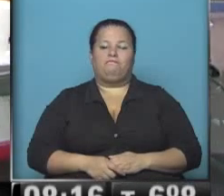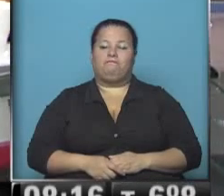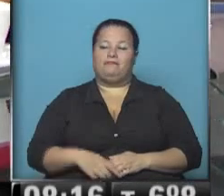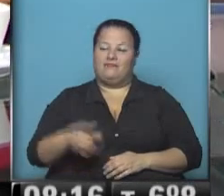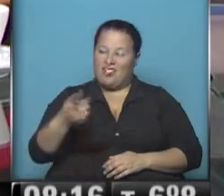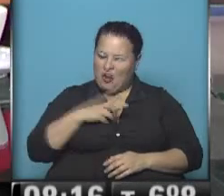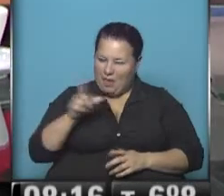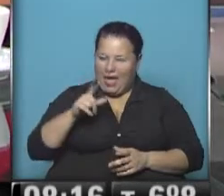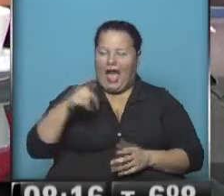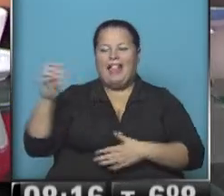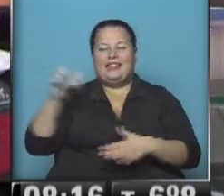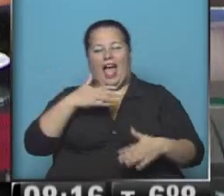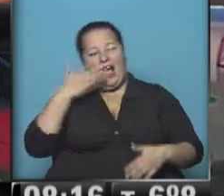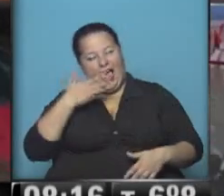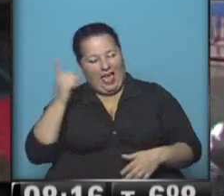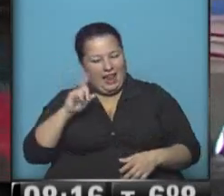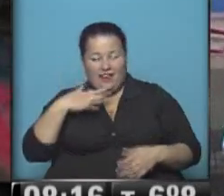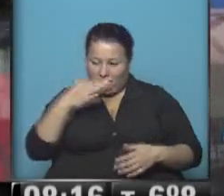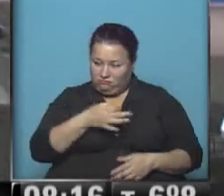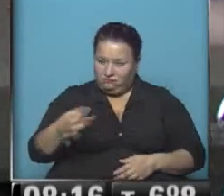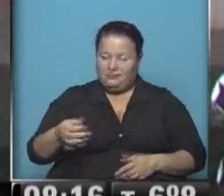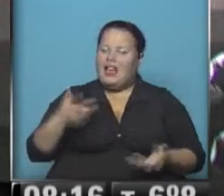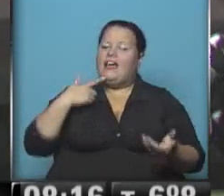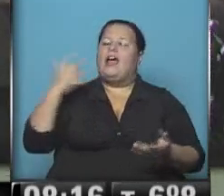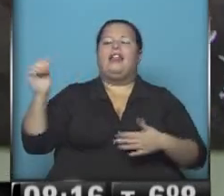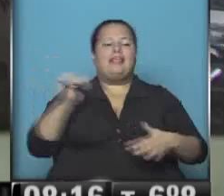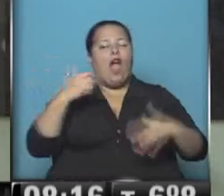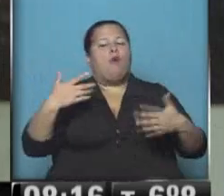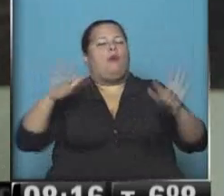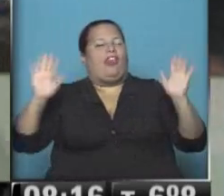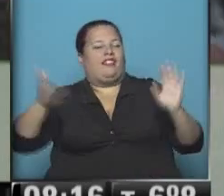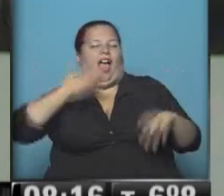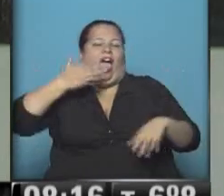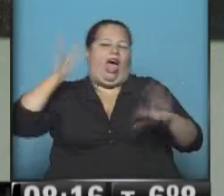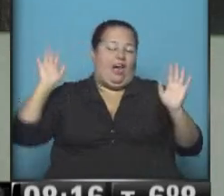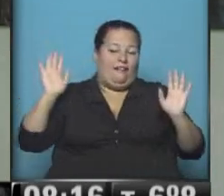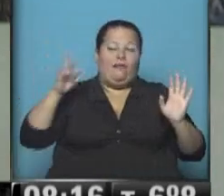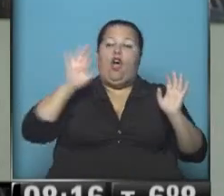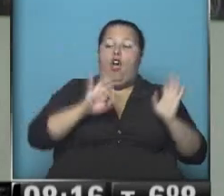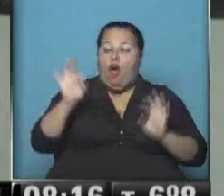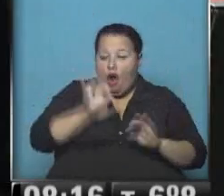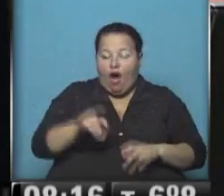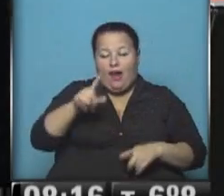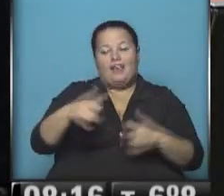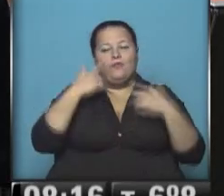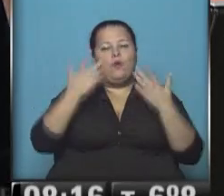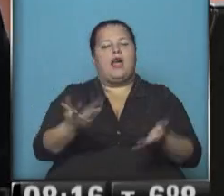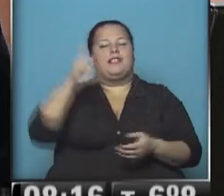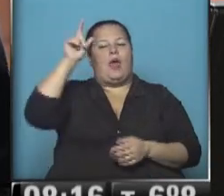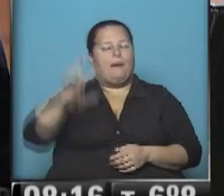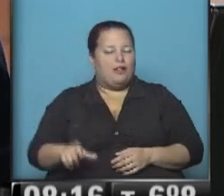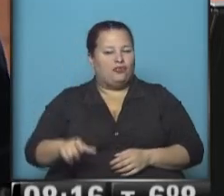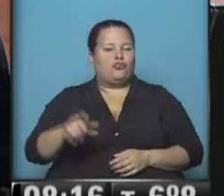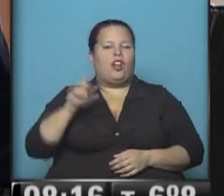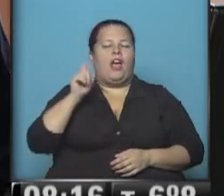No me digas que el tango es puro cuento. ¿Será? ¿Es así, Alejo? ¿Es el tango puede ser puro cuento? Mira. O al menos esta es la apuesta de alguien que ha